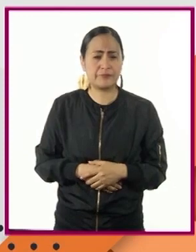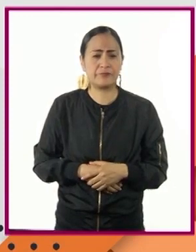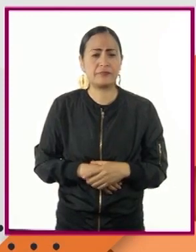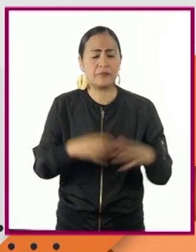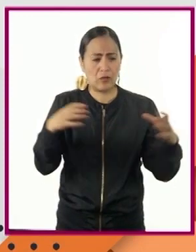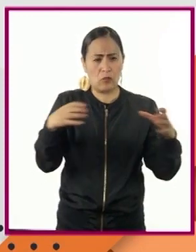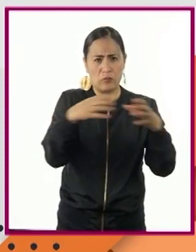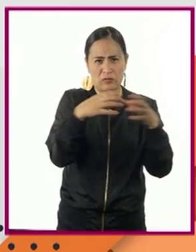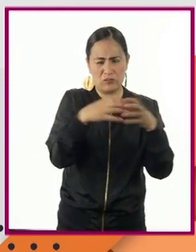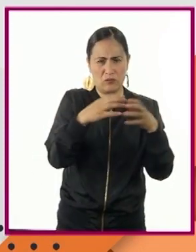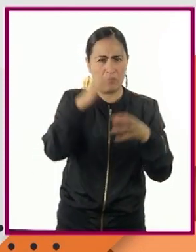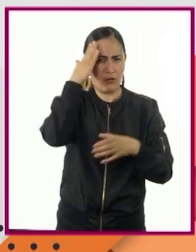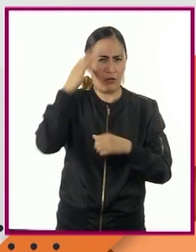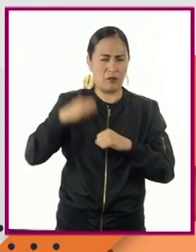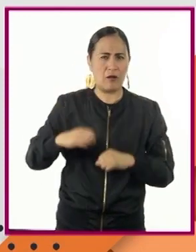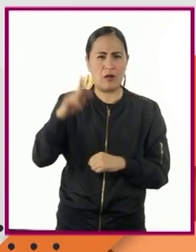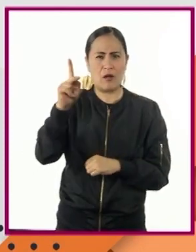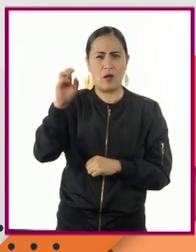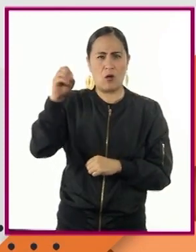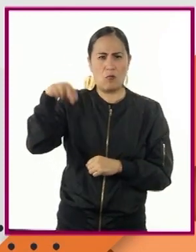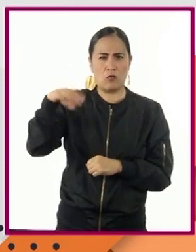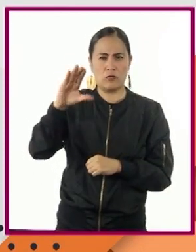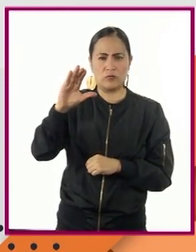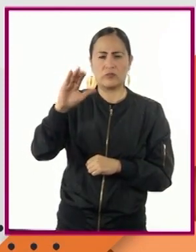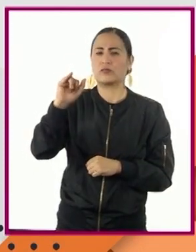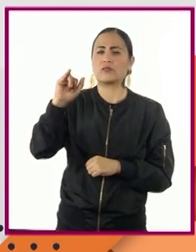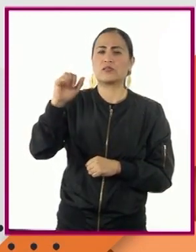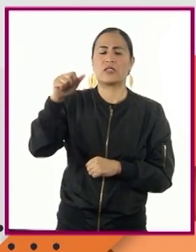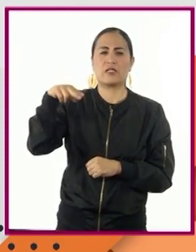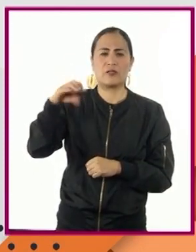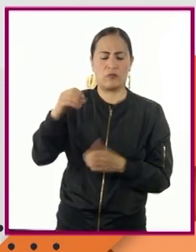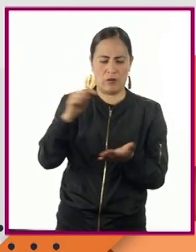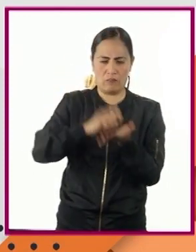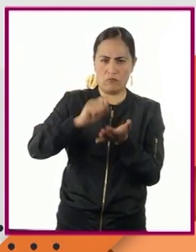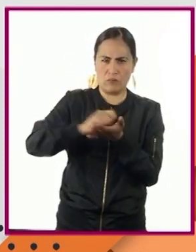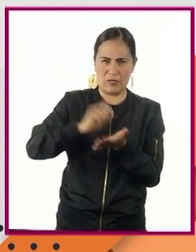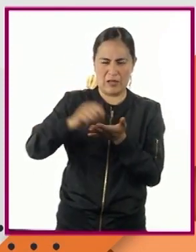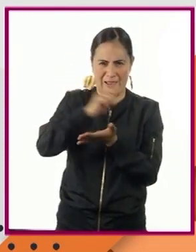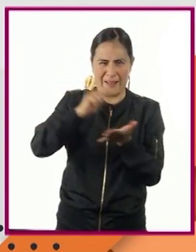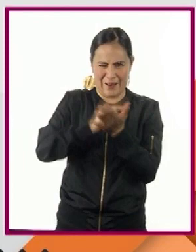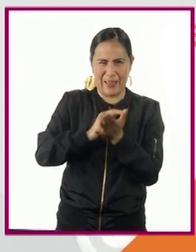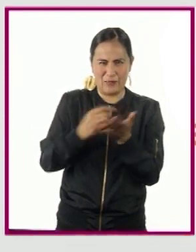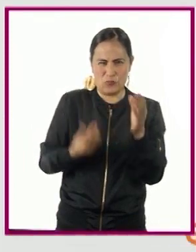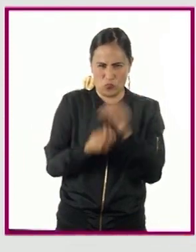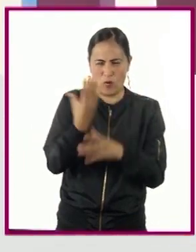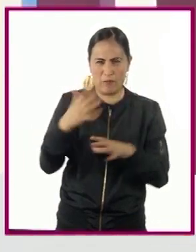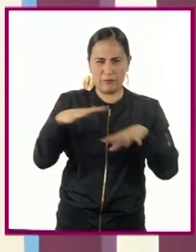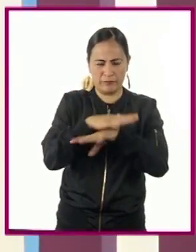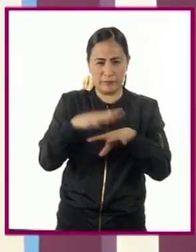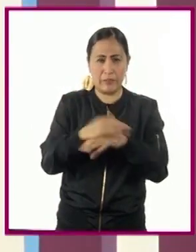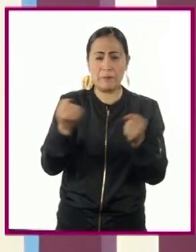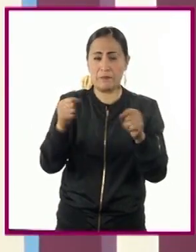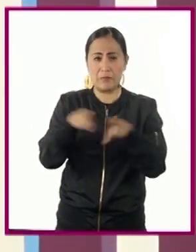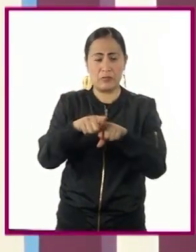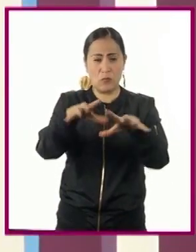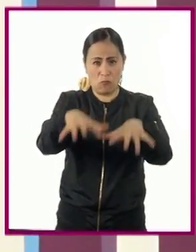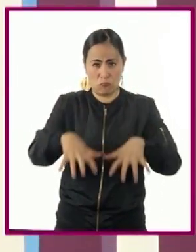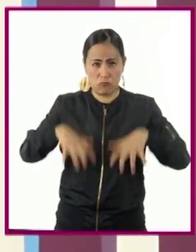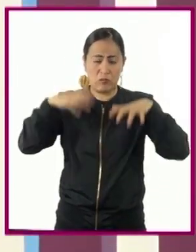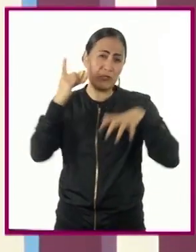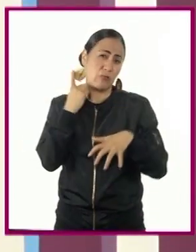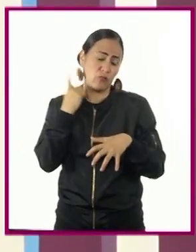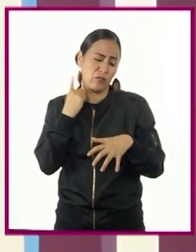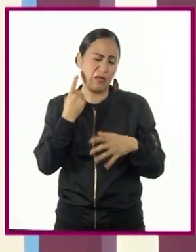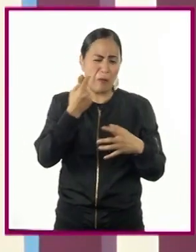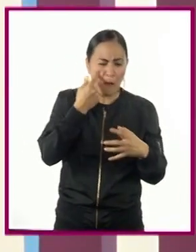por Ponciano Arriaga redactaba el proyecto de constitución, el Congreso resolvió varios de los problemas que necesitaban pronta